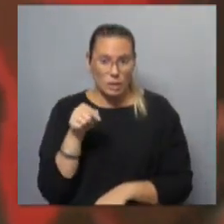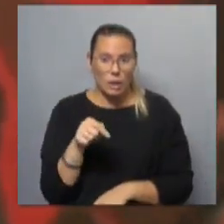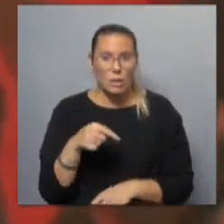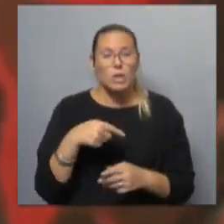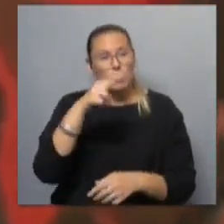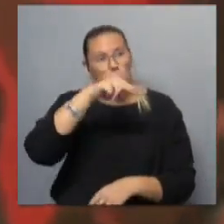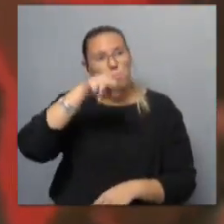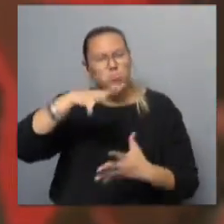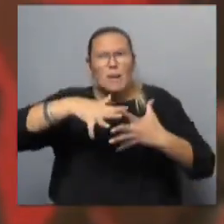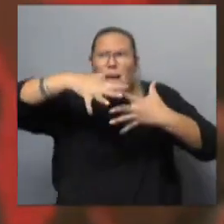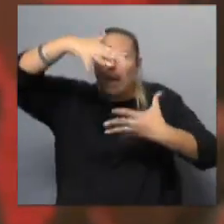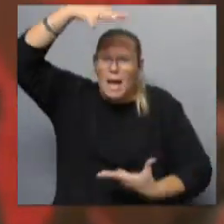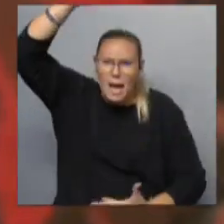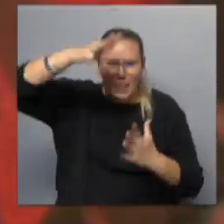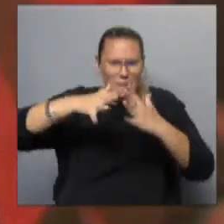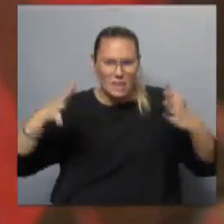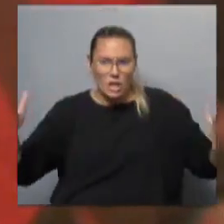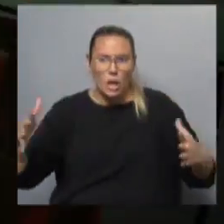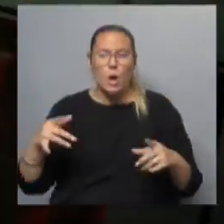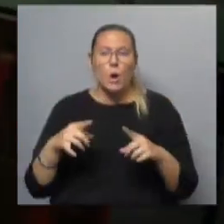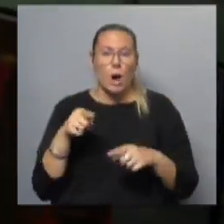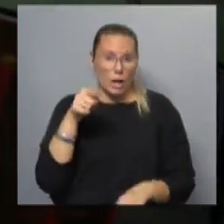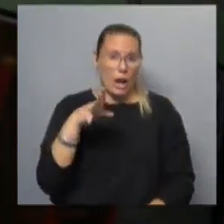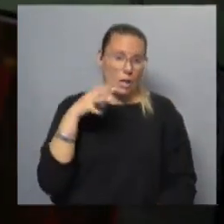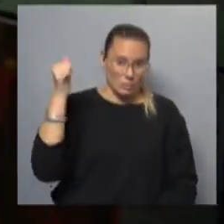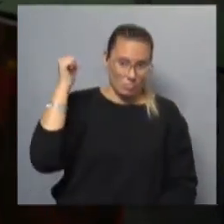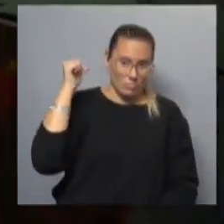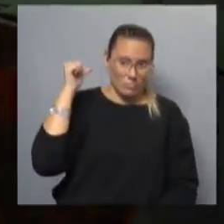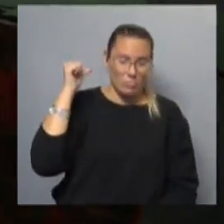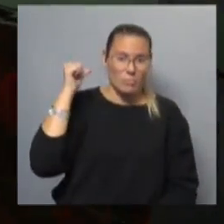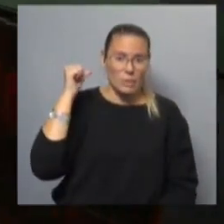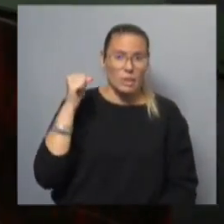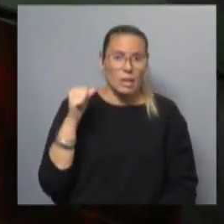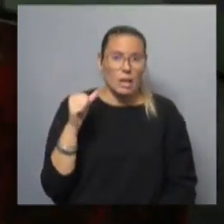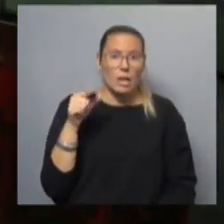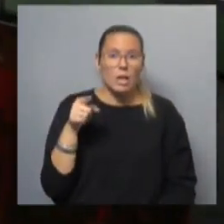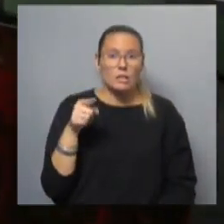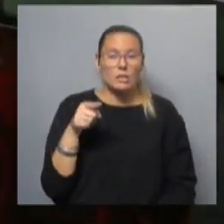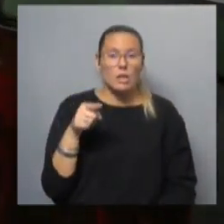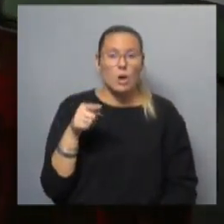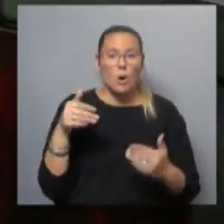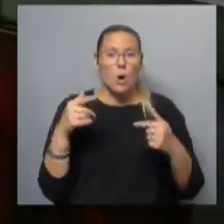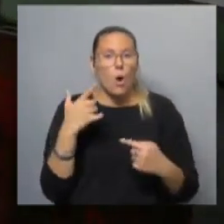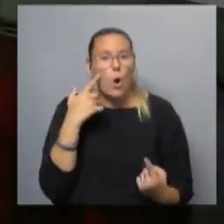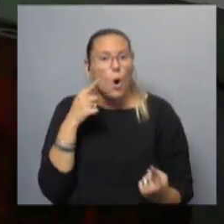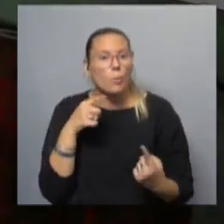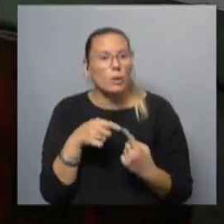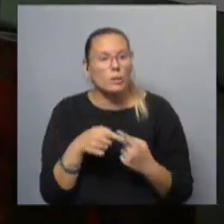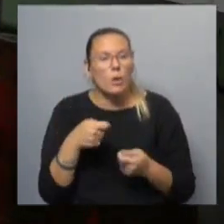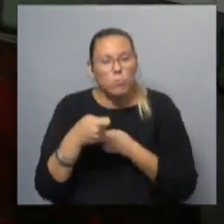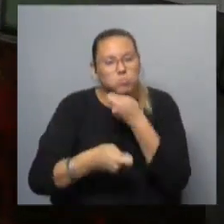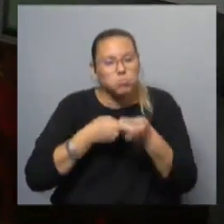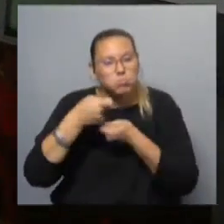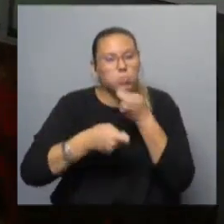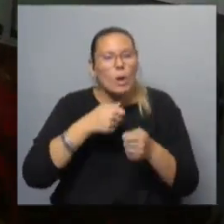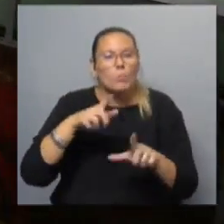ese cuadro gigantesco, que en buena medida el cuadro... Acá lo tenemos, precisamente. En buena medida el cuadro tenía la intención de construir una imagen